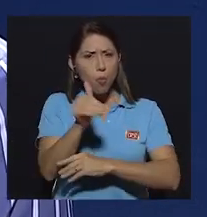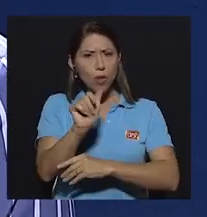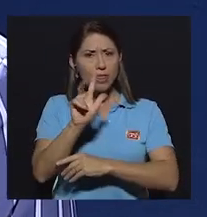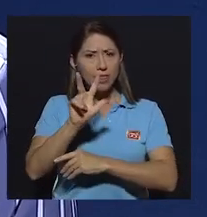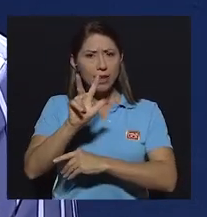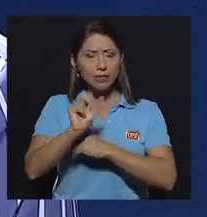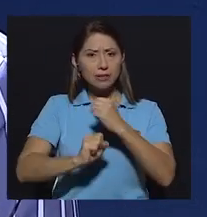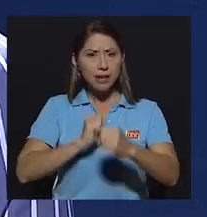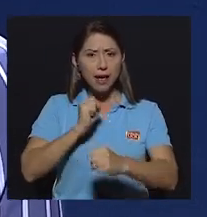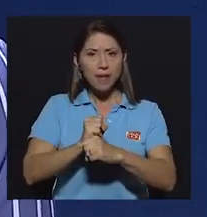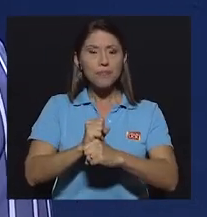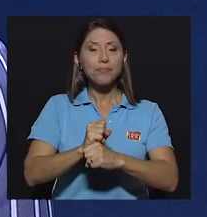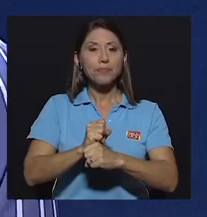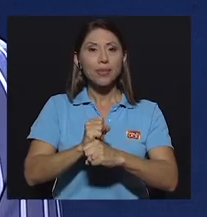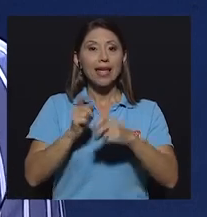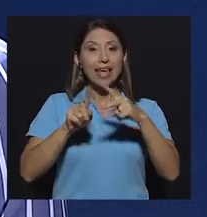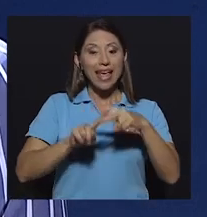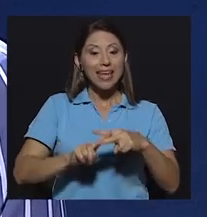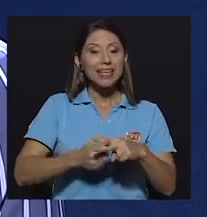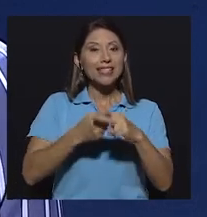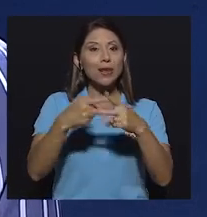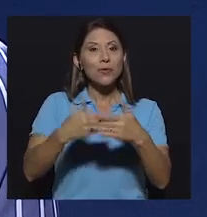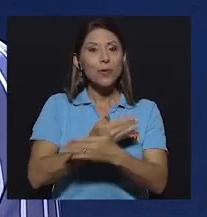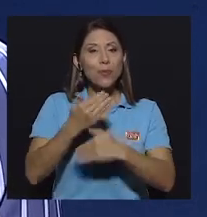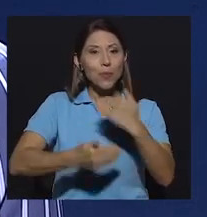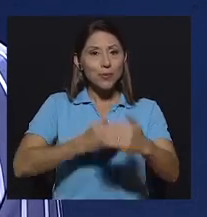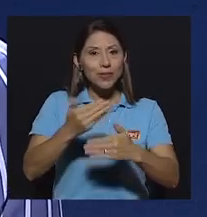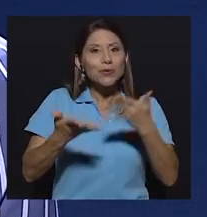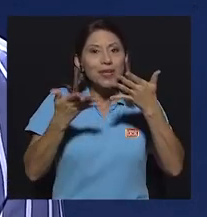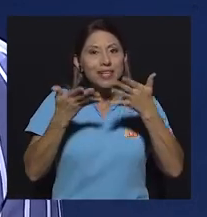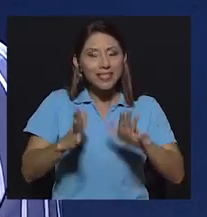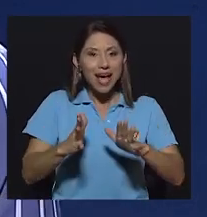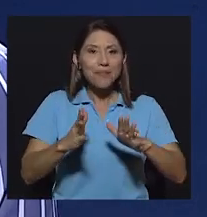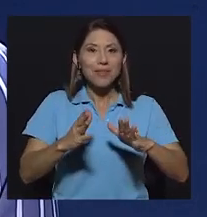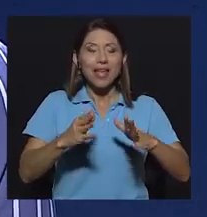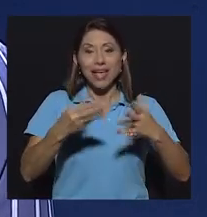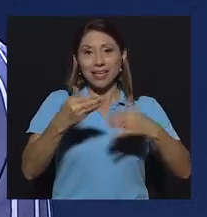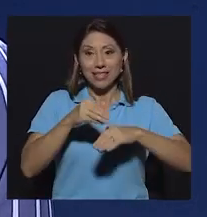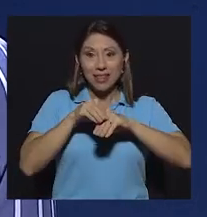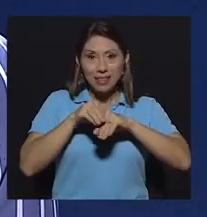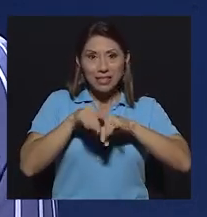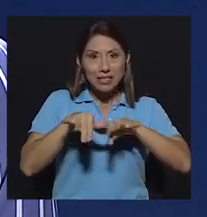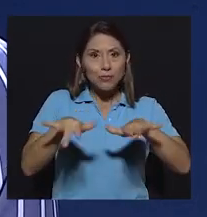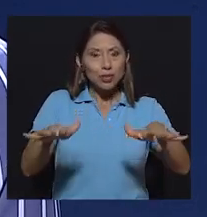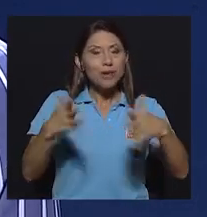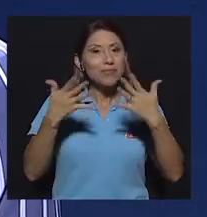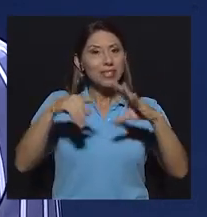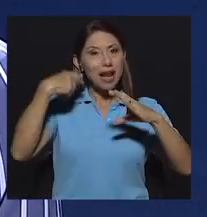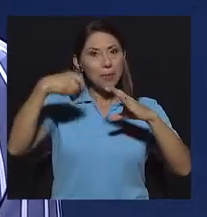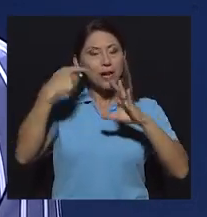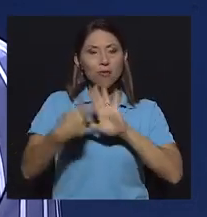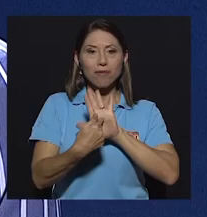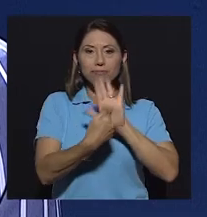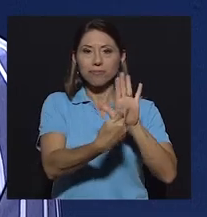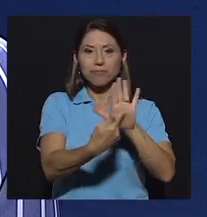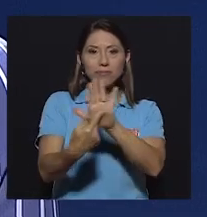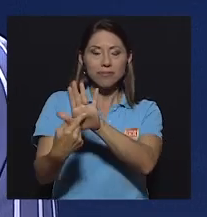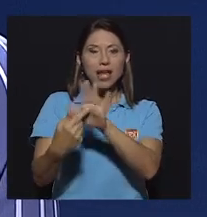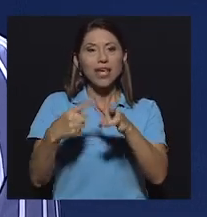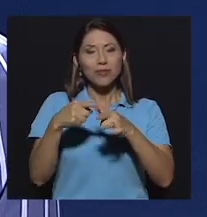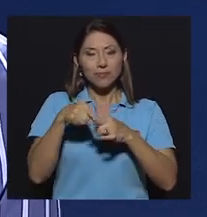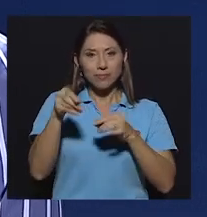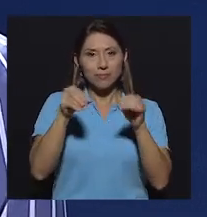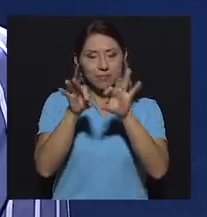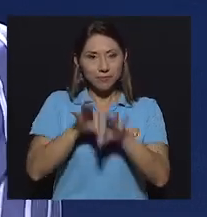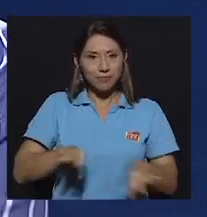3 años e iniciar otro, que es el proceso ya de distribución y de sacar la película al mundo. Entonces yo creo que eso es como lo